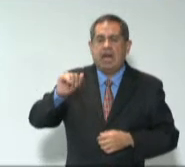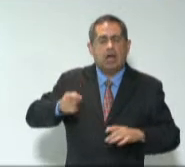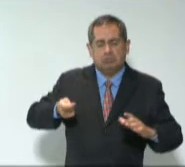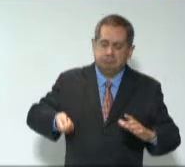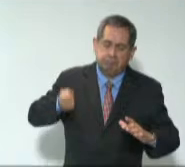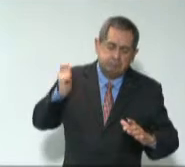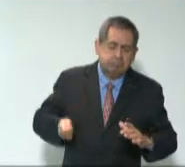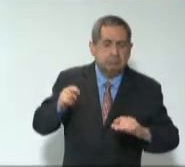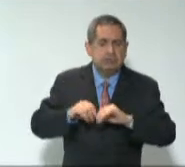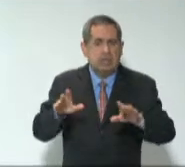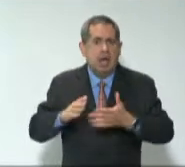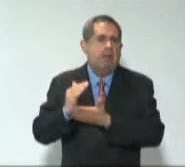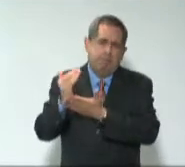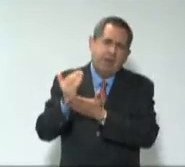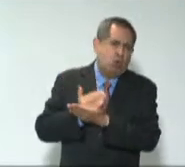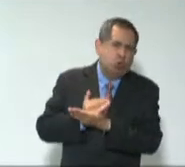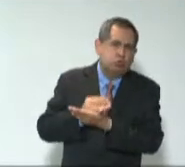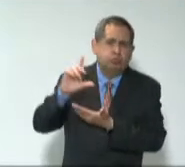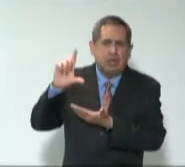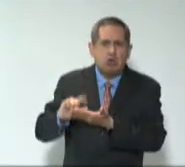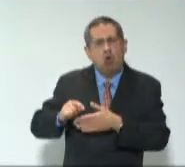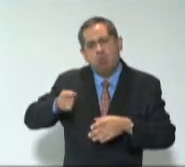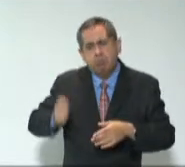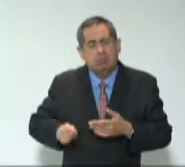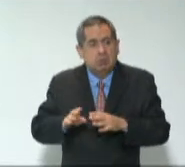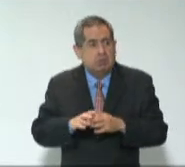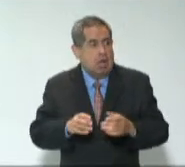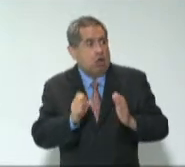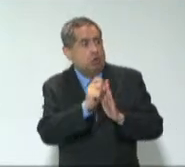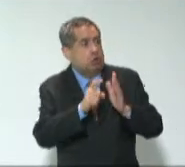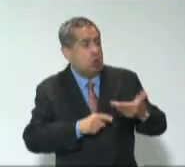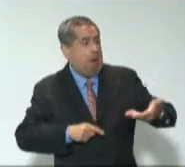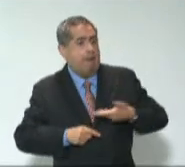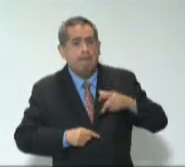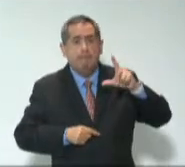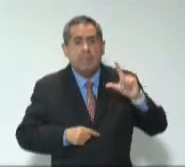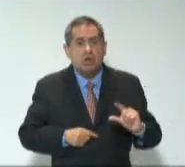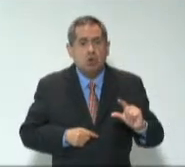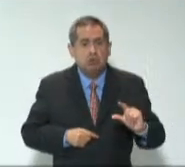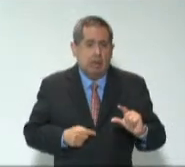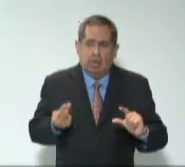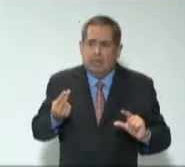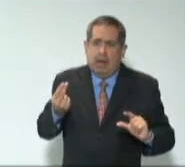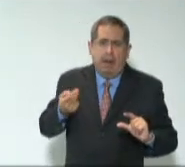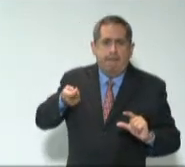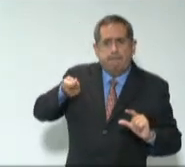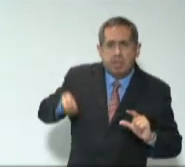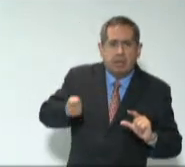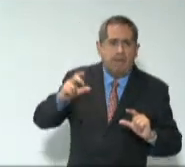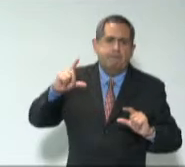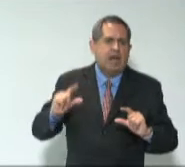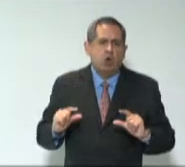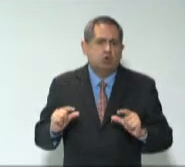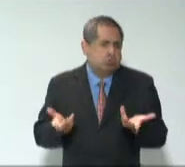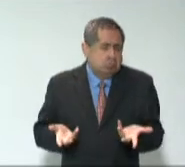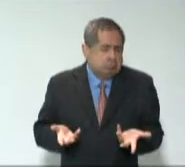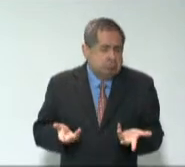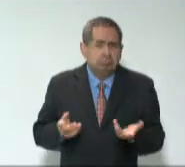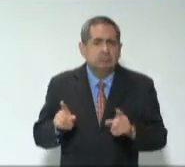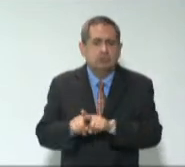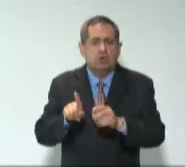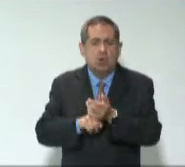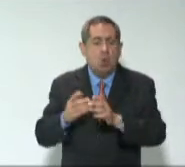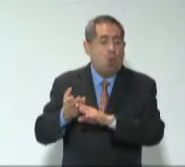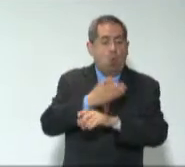esas también disminuyeron de forma importante al caer la solicitudes caen los recursos y caen las resoluciones En ese sentido el año pasado habíamos